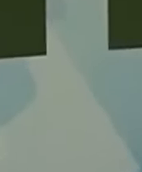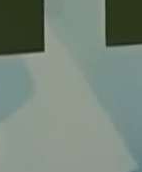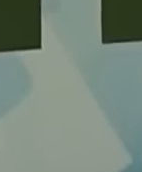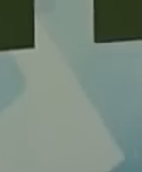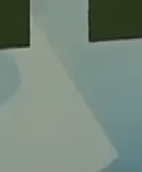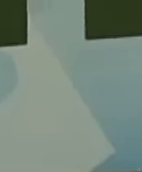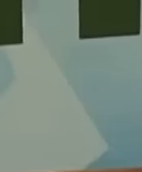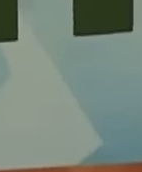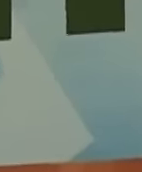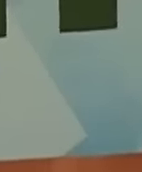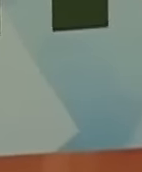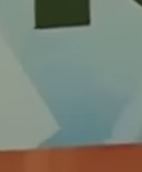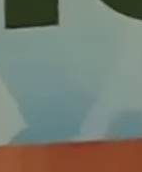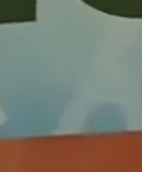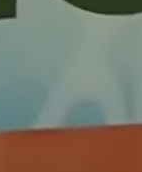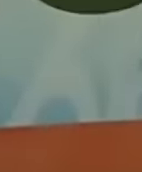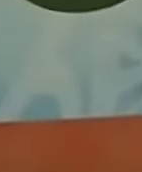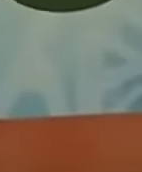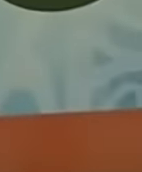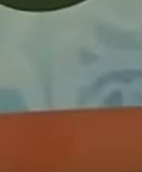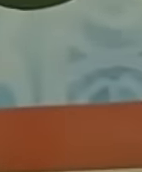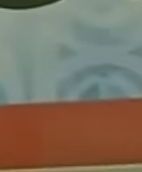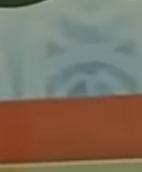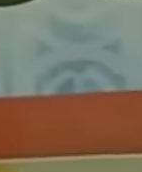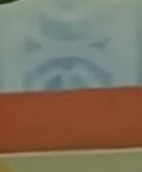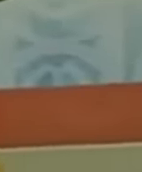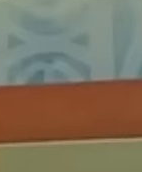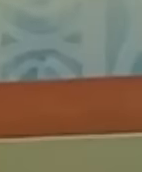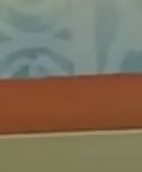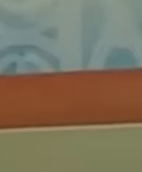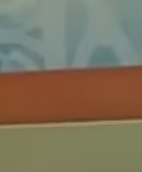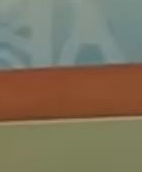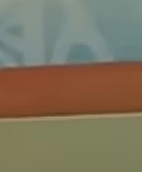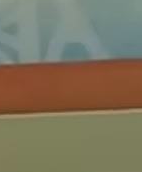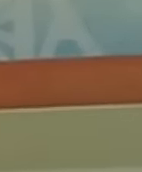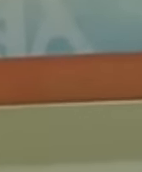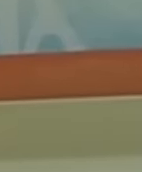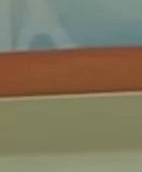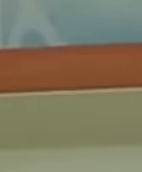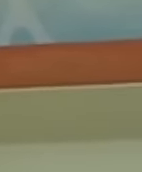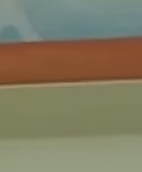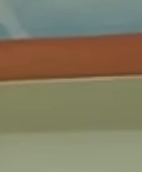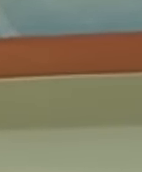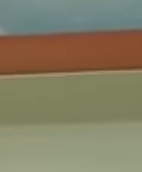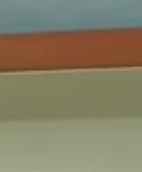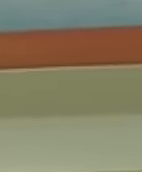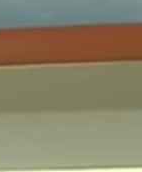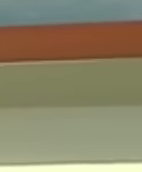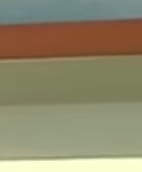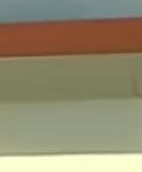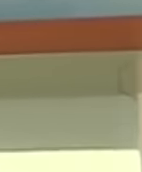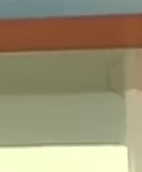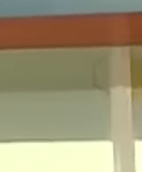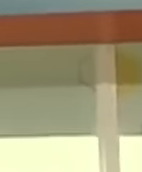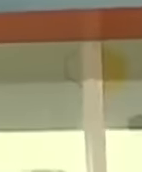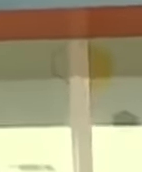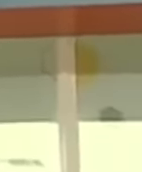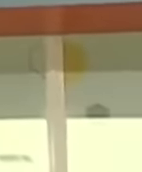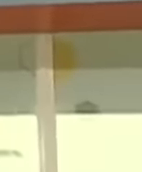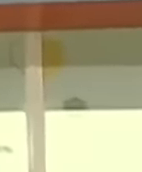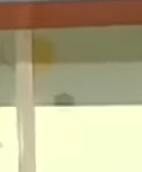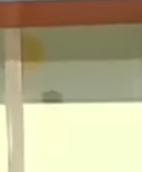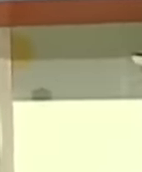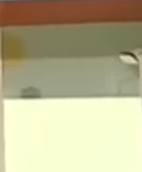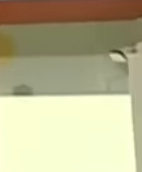atenderá, como lo hemos dicho, recapitular, es importante recordarlo, a más de 180.000 habitantes, que no es poca cosa, a